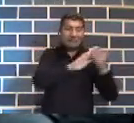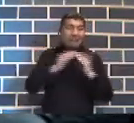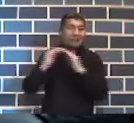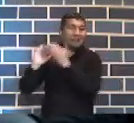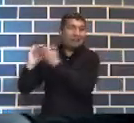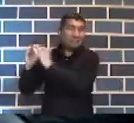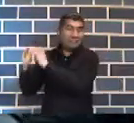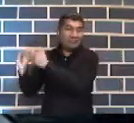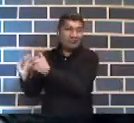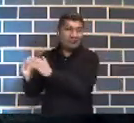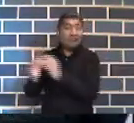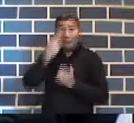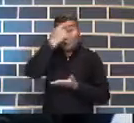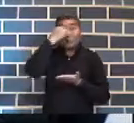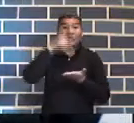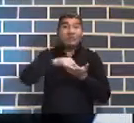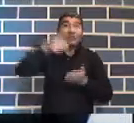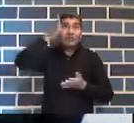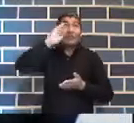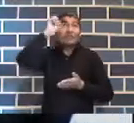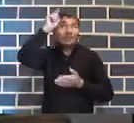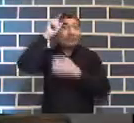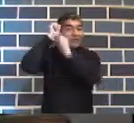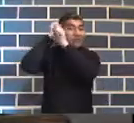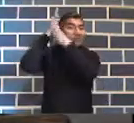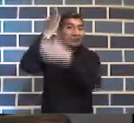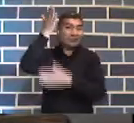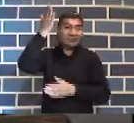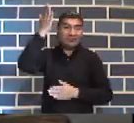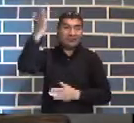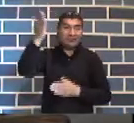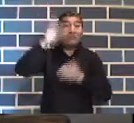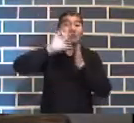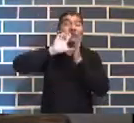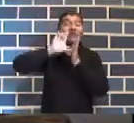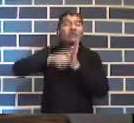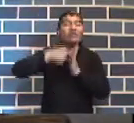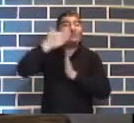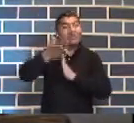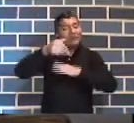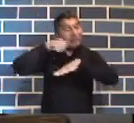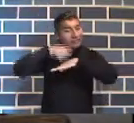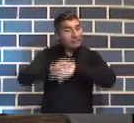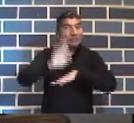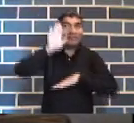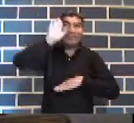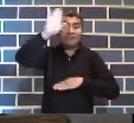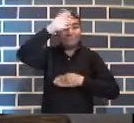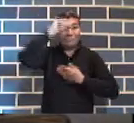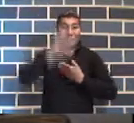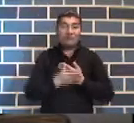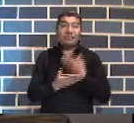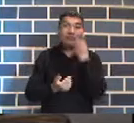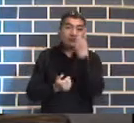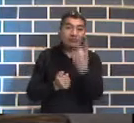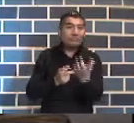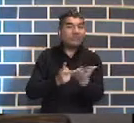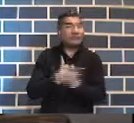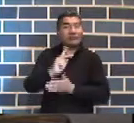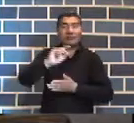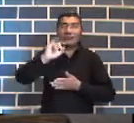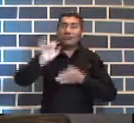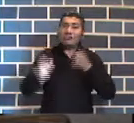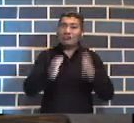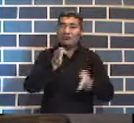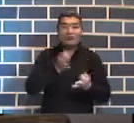eso que dios padre después enviará a su propio hijo el único y verdadero justo